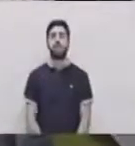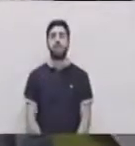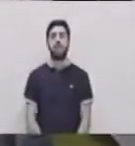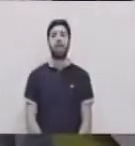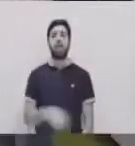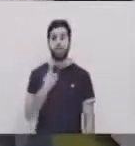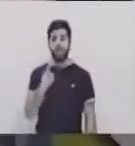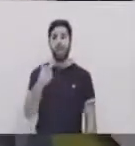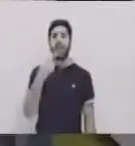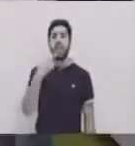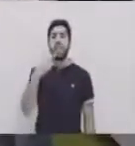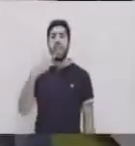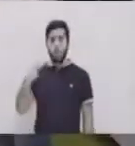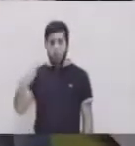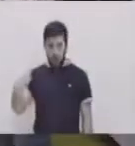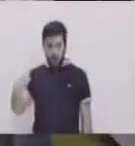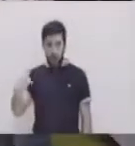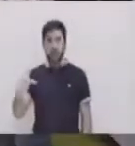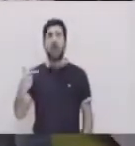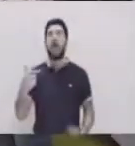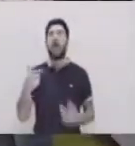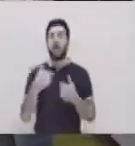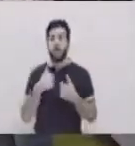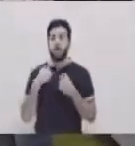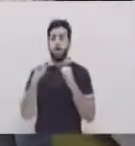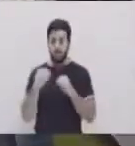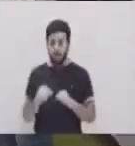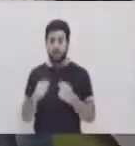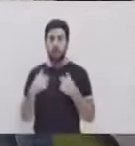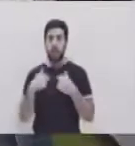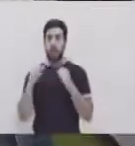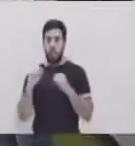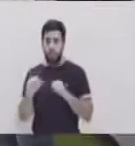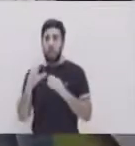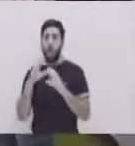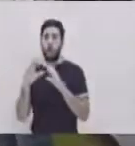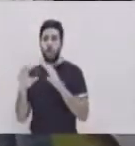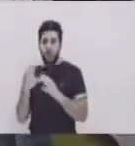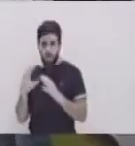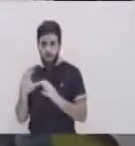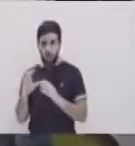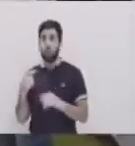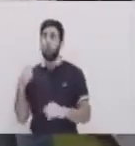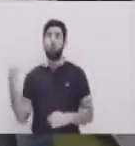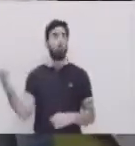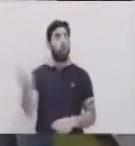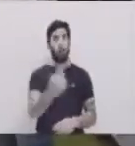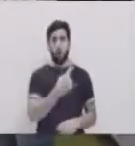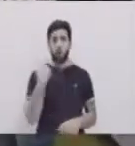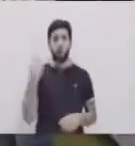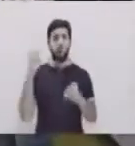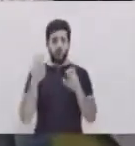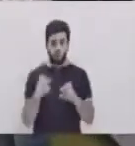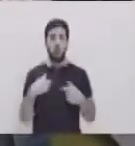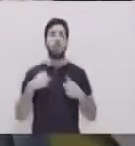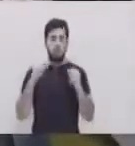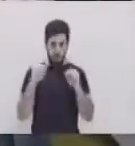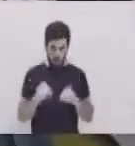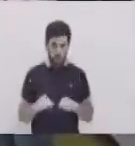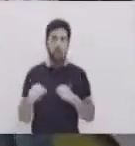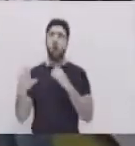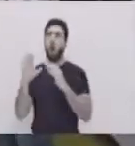conceptos. El lenguaje es la capacidad que tiene el ser humano de comunicarse. Es decir, todas las personas tenemos esa